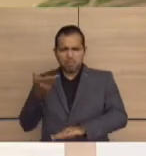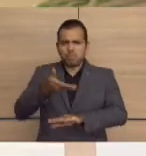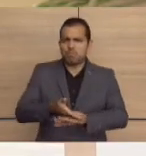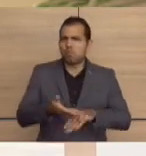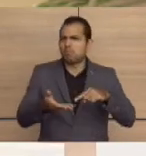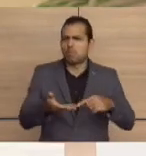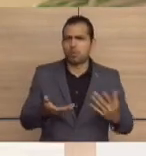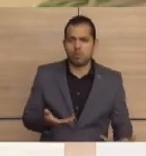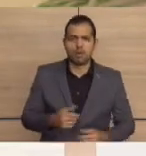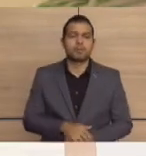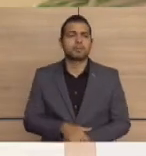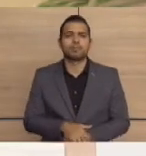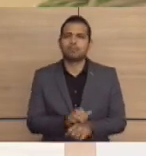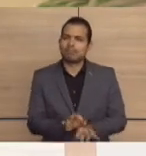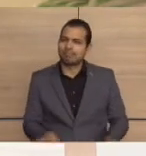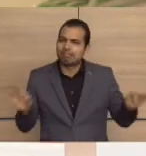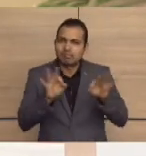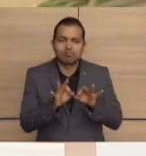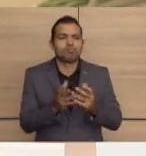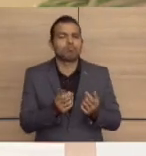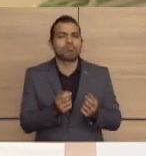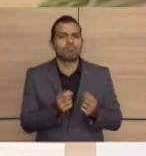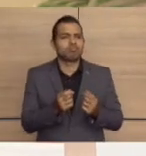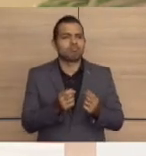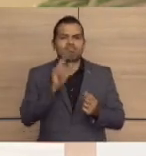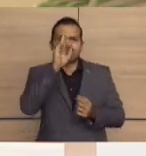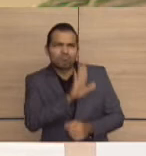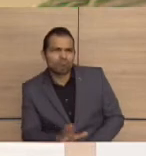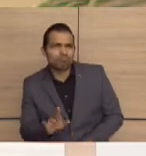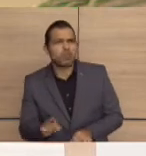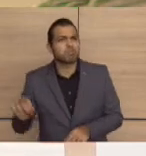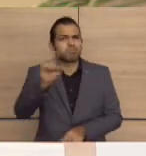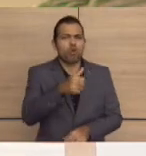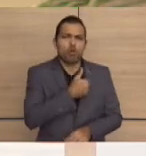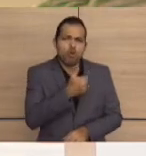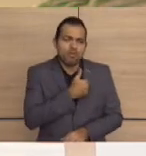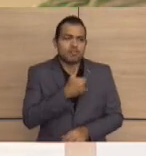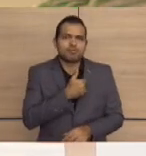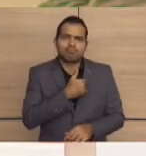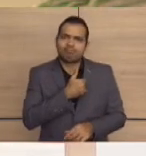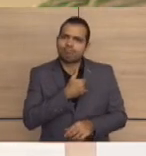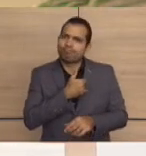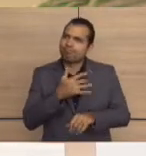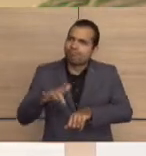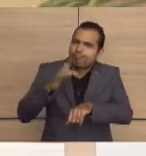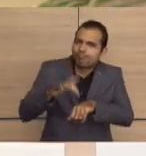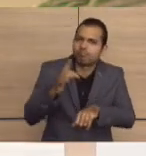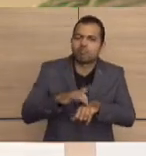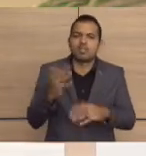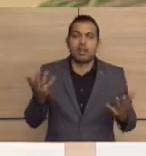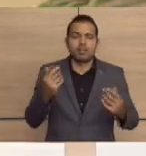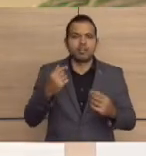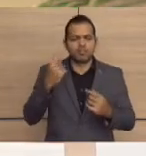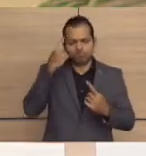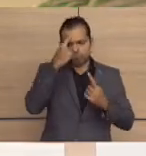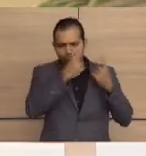donde fomentemos una visión más crítica, un pensamiento crítico, y también hay algo muy, un currículo llamado